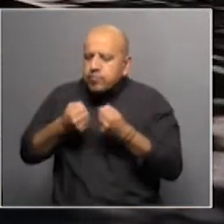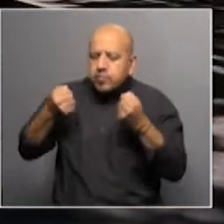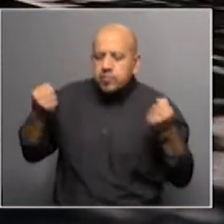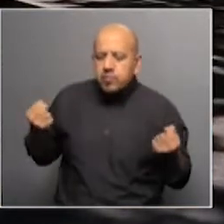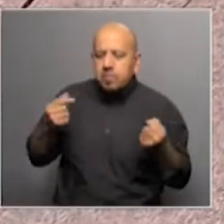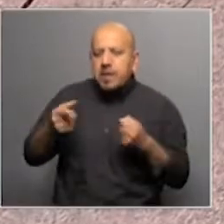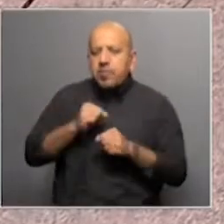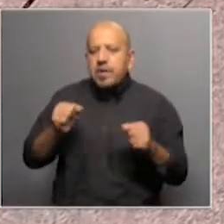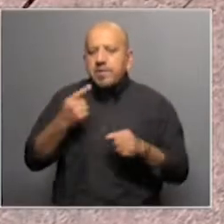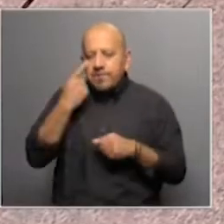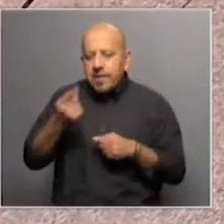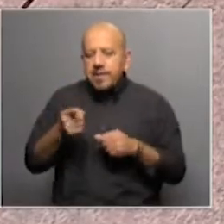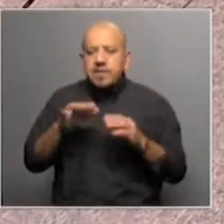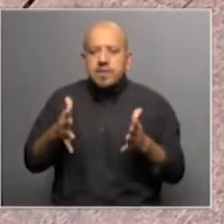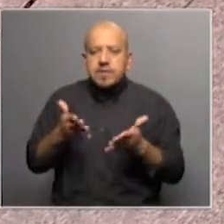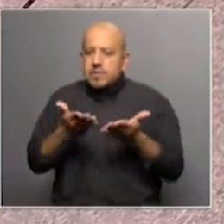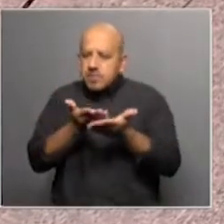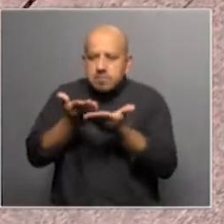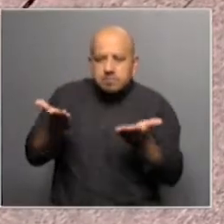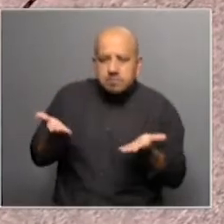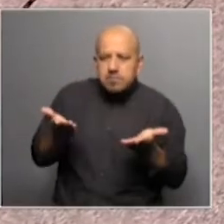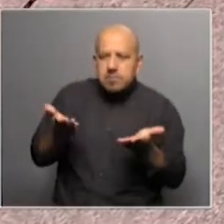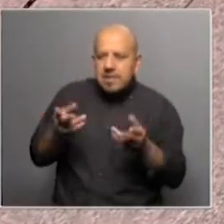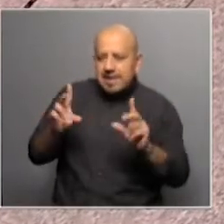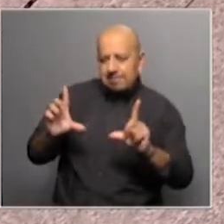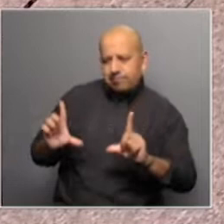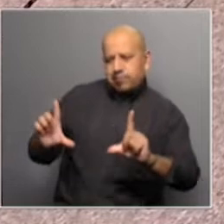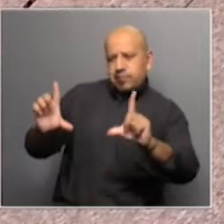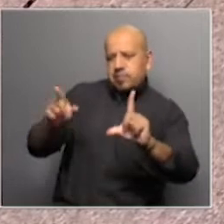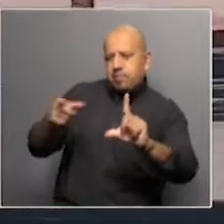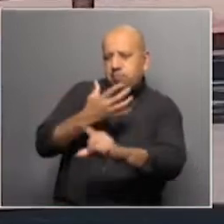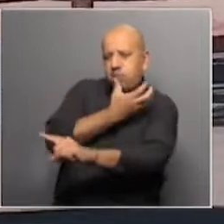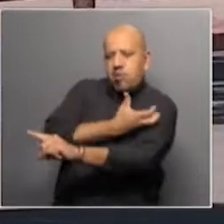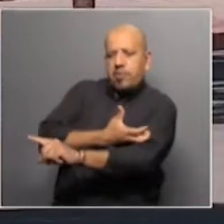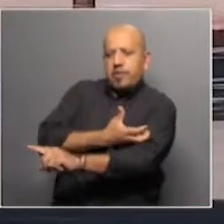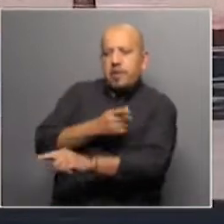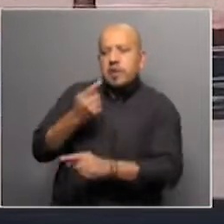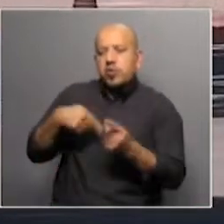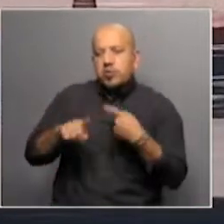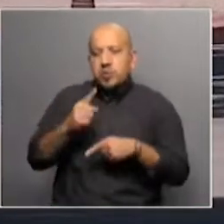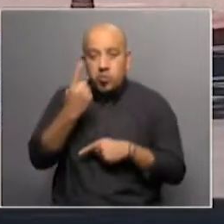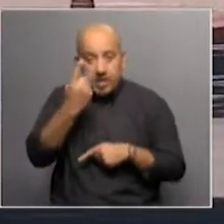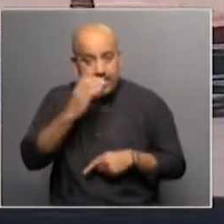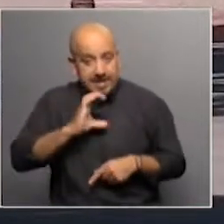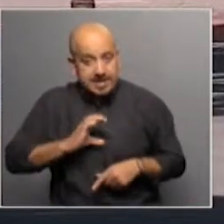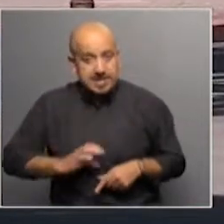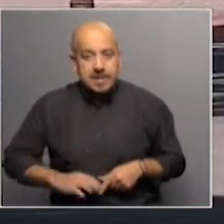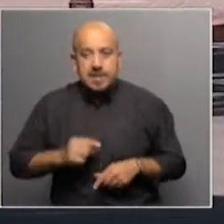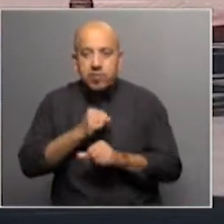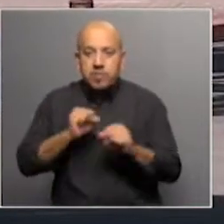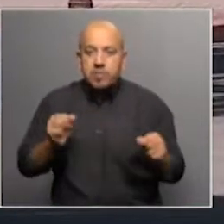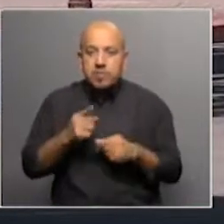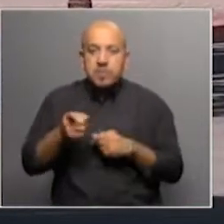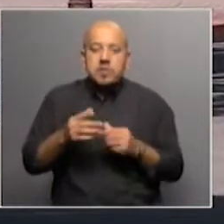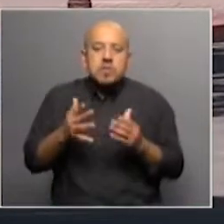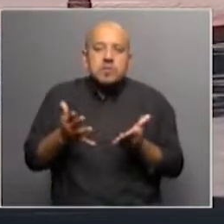tratar de hacer como una suerte de mini radiografía del fenómeno de la pobreza. Y una de esas dimensiones que podemos llegar a